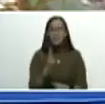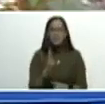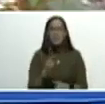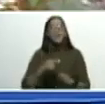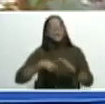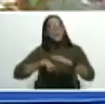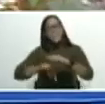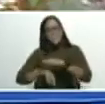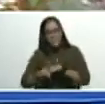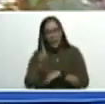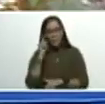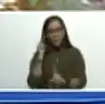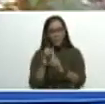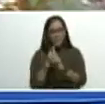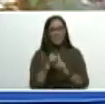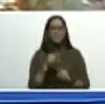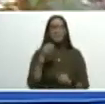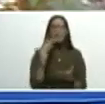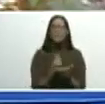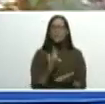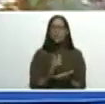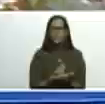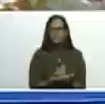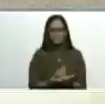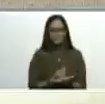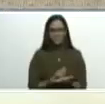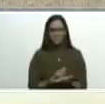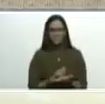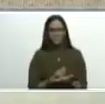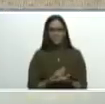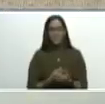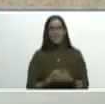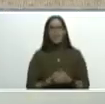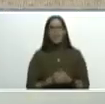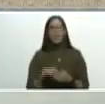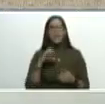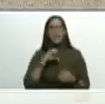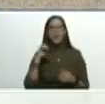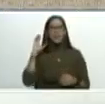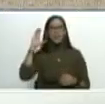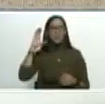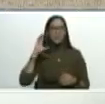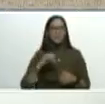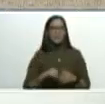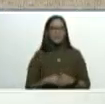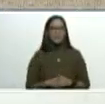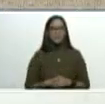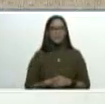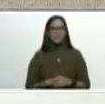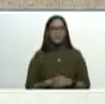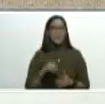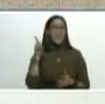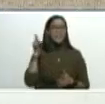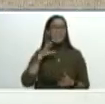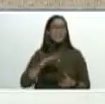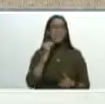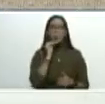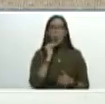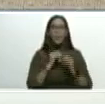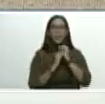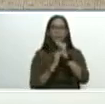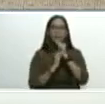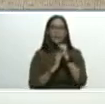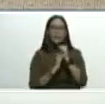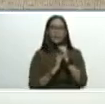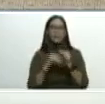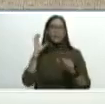vámonos directo a Maturín, en el oriente del país. Allá está el joven líder del